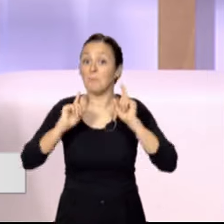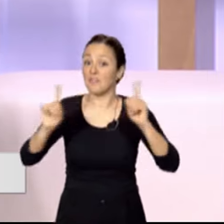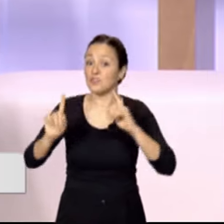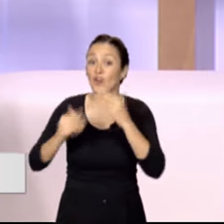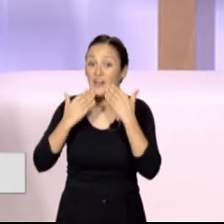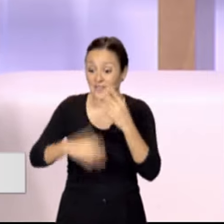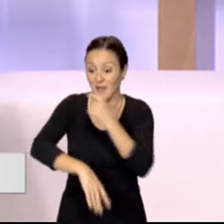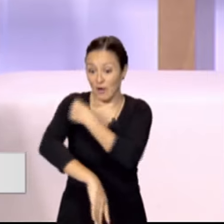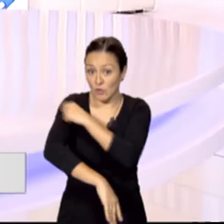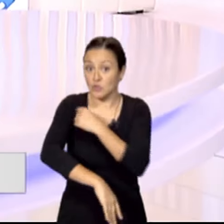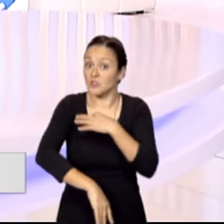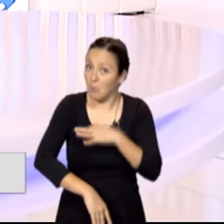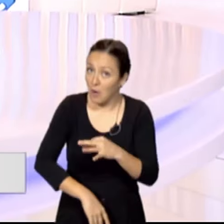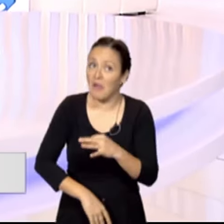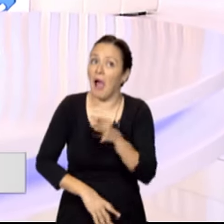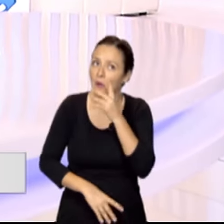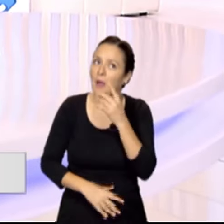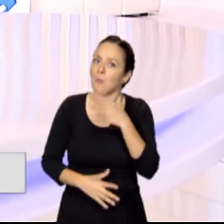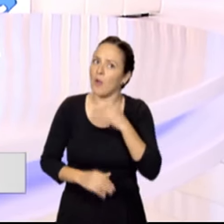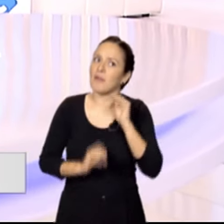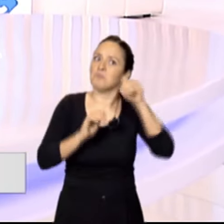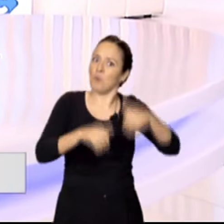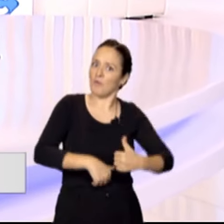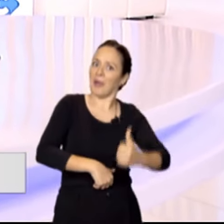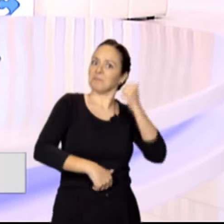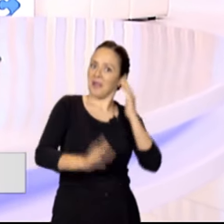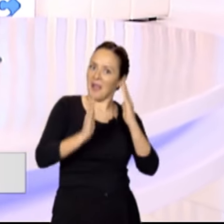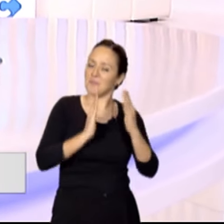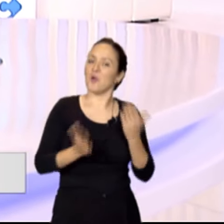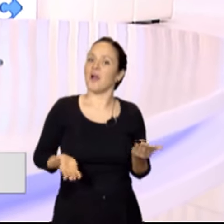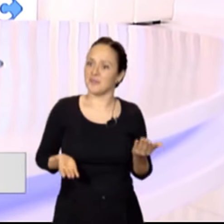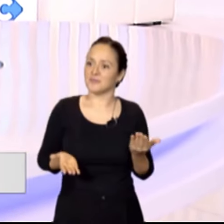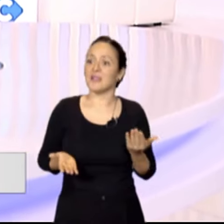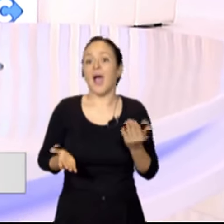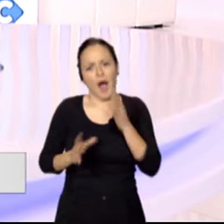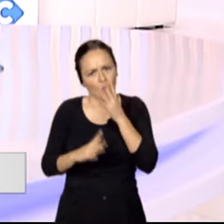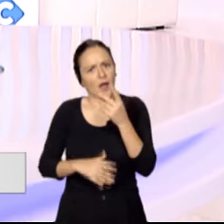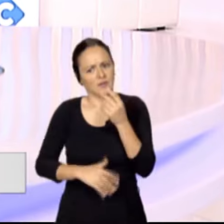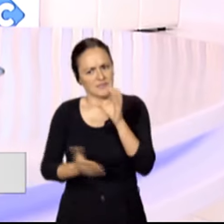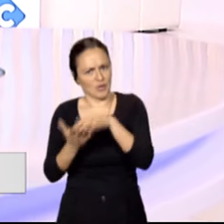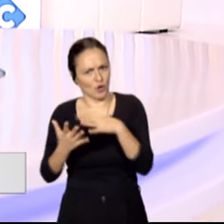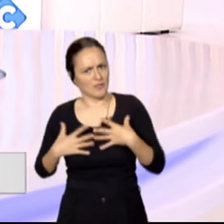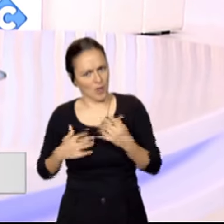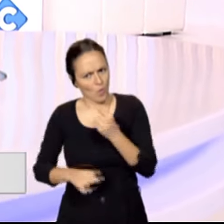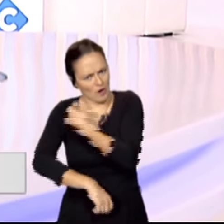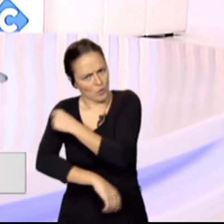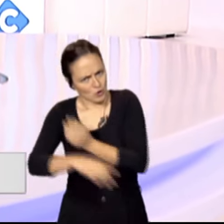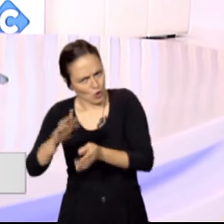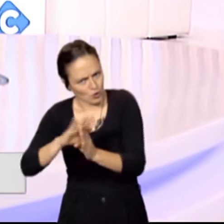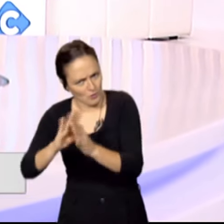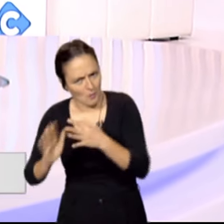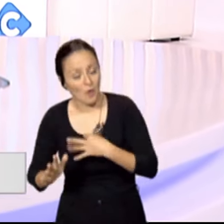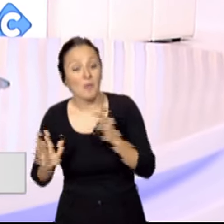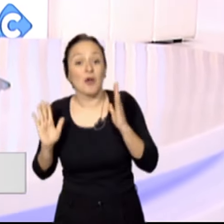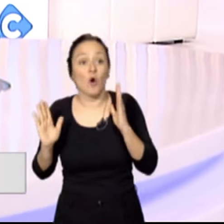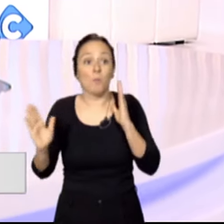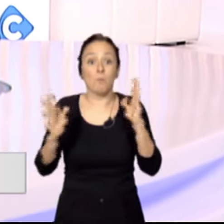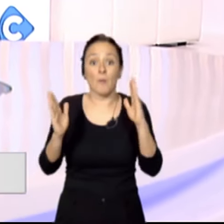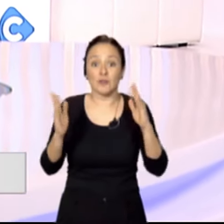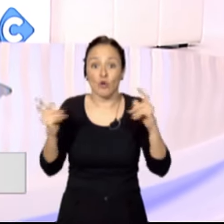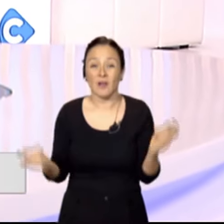que recuperar estrategia de vacunación seguir vacunando como se están vacunando y muy bien en los centros de salud De repente las campañas de gripe cuando